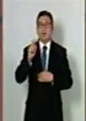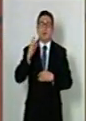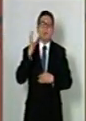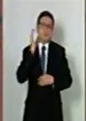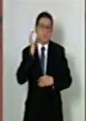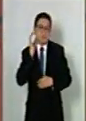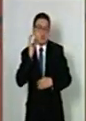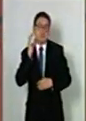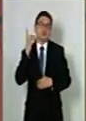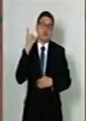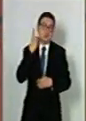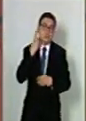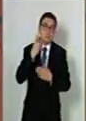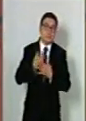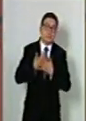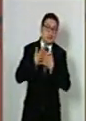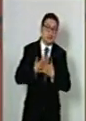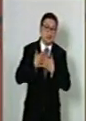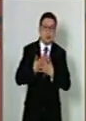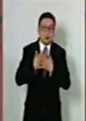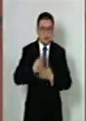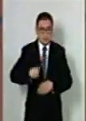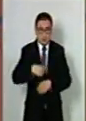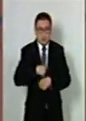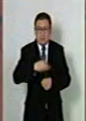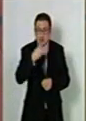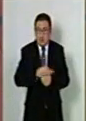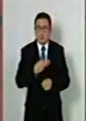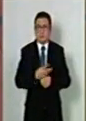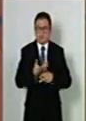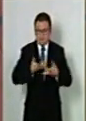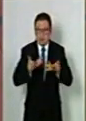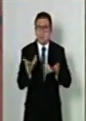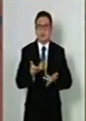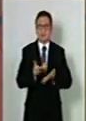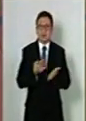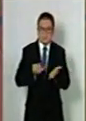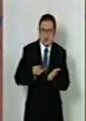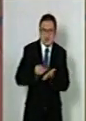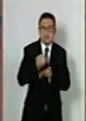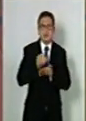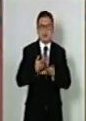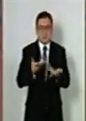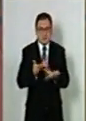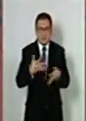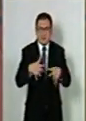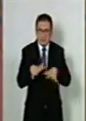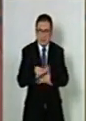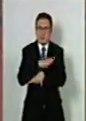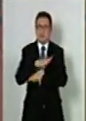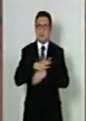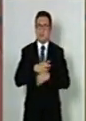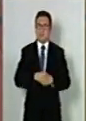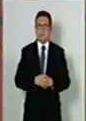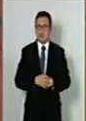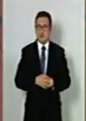y necesitamos dar un cambio a lo que hay en las leyes de este